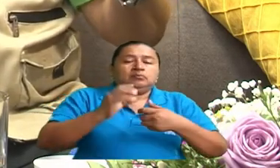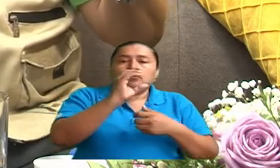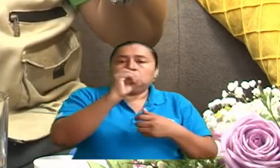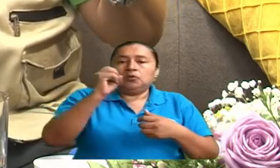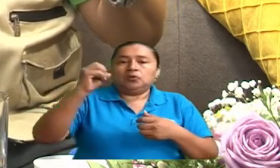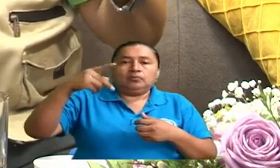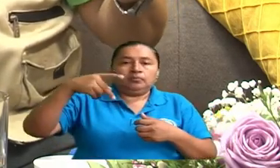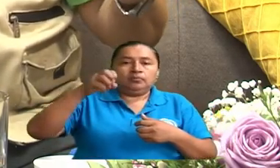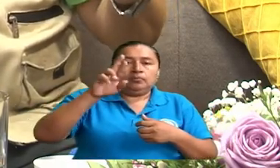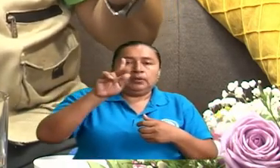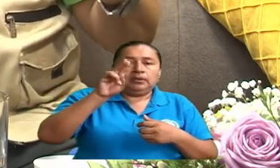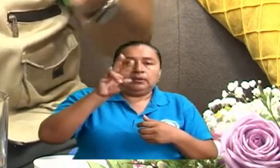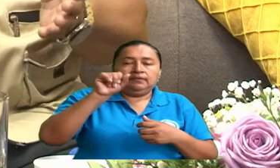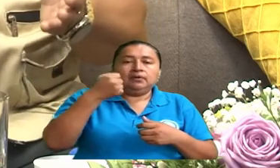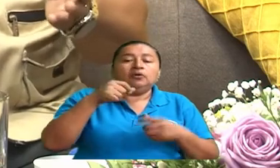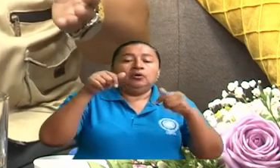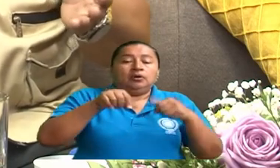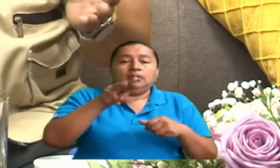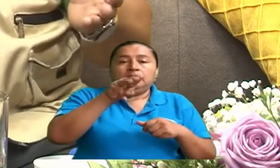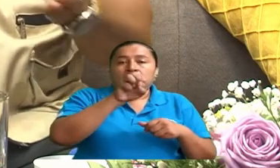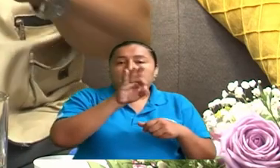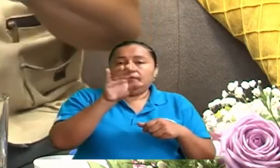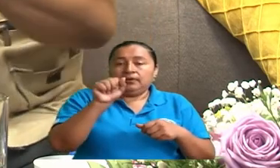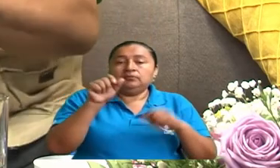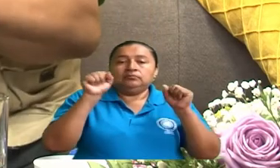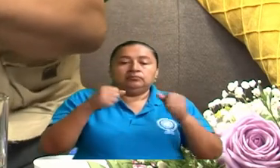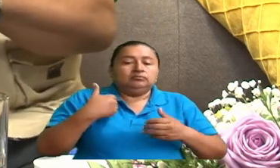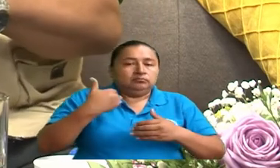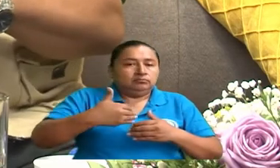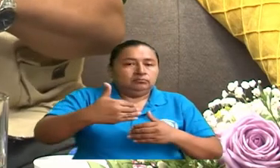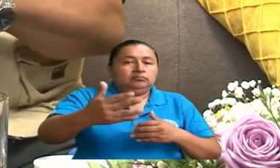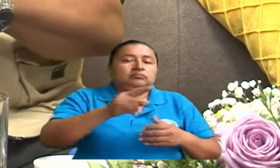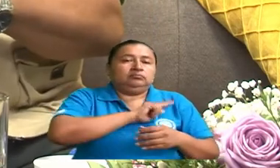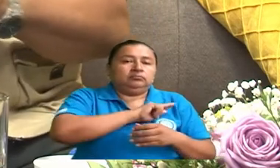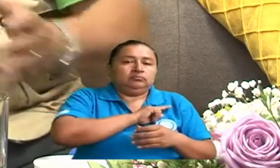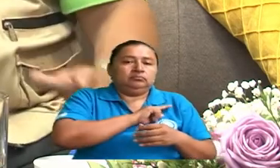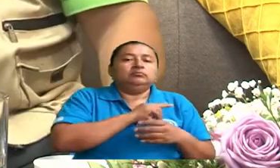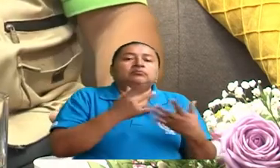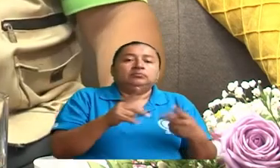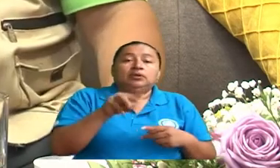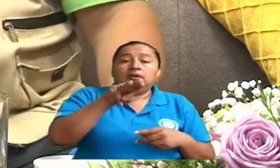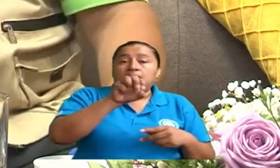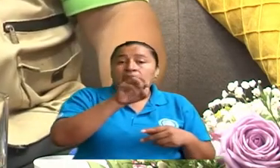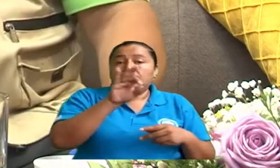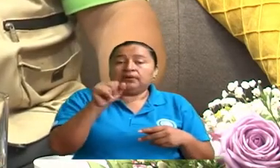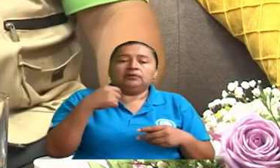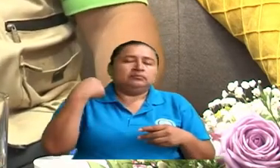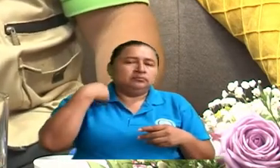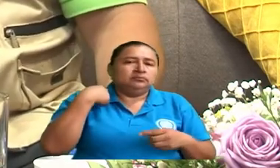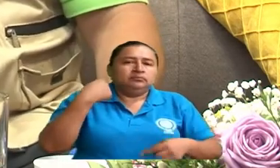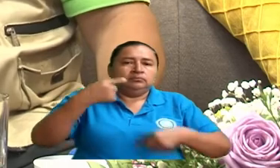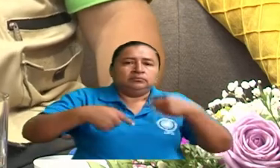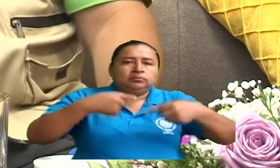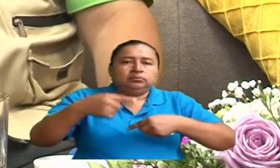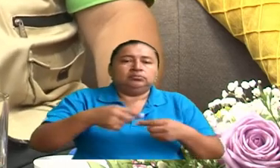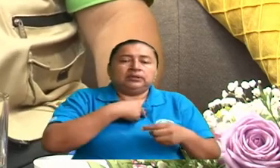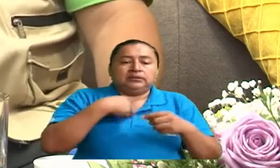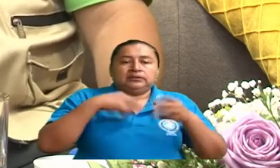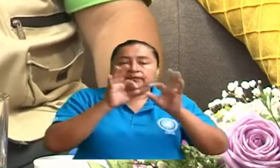cooperativas, hoy el MEDCAT, ¿verdad?, lo lleva más avanzado, pero el MEDCAT está constantemente haciendo